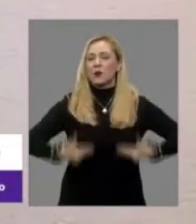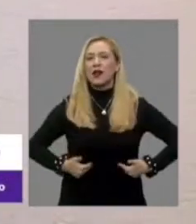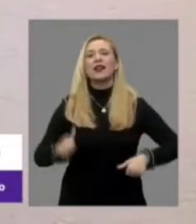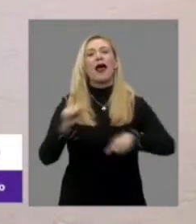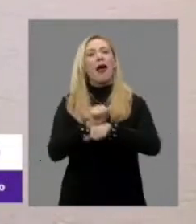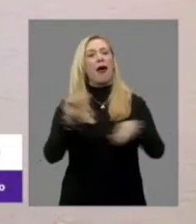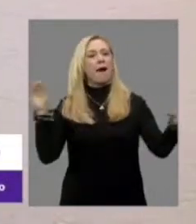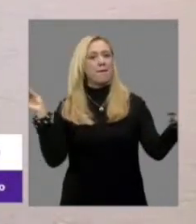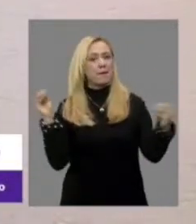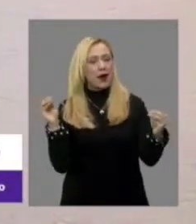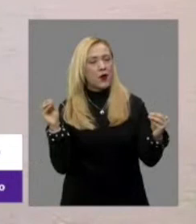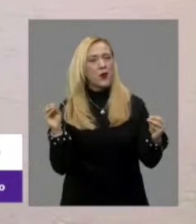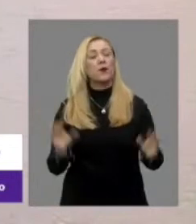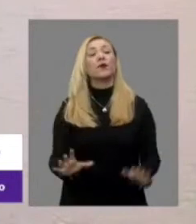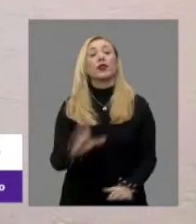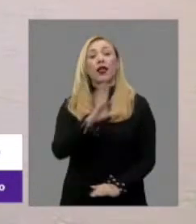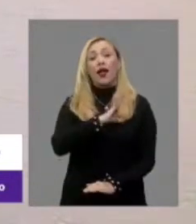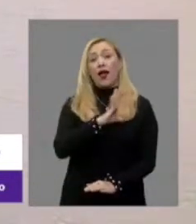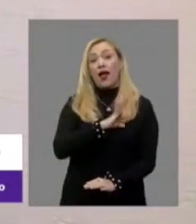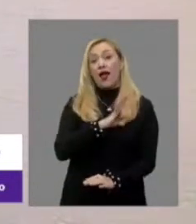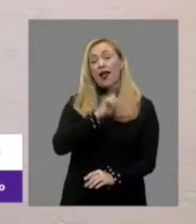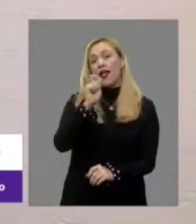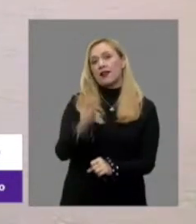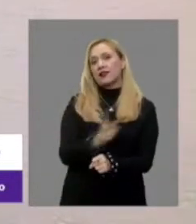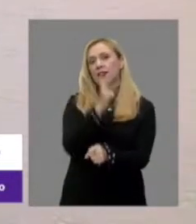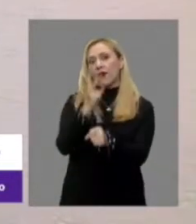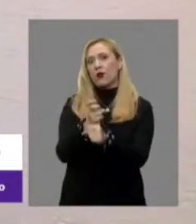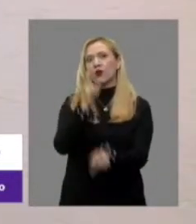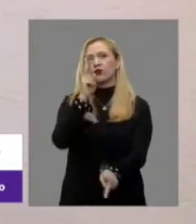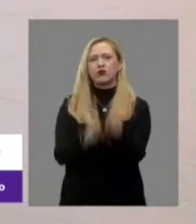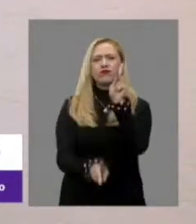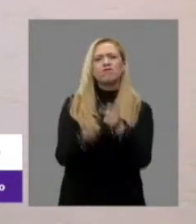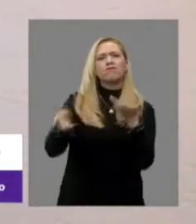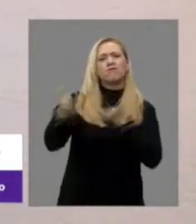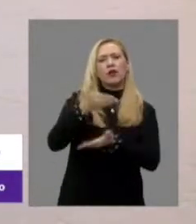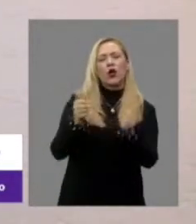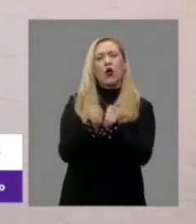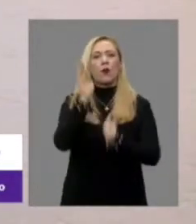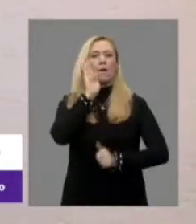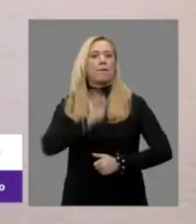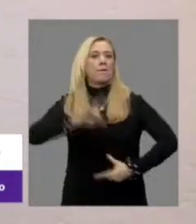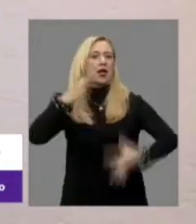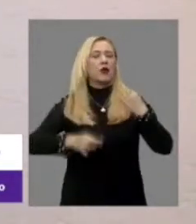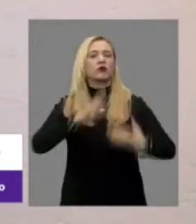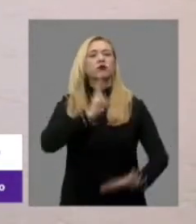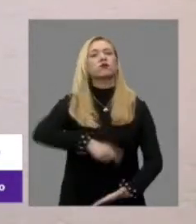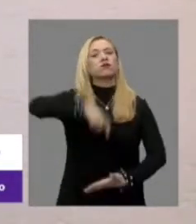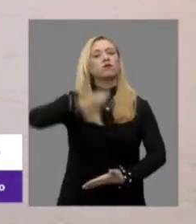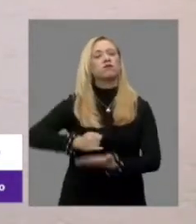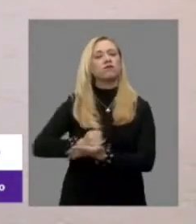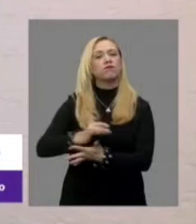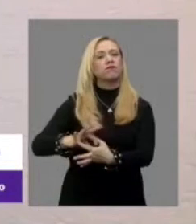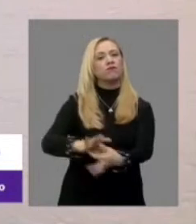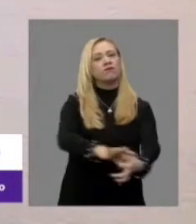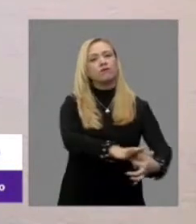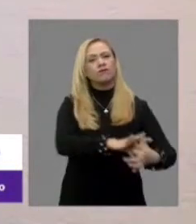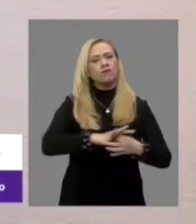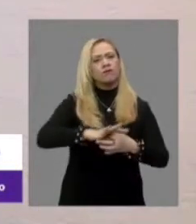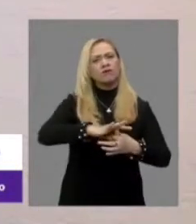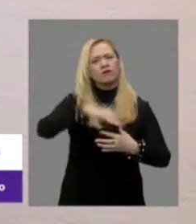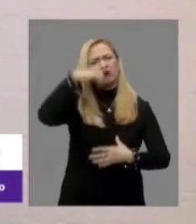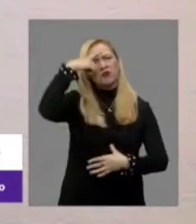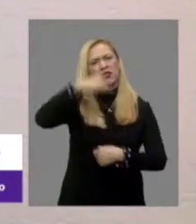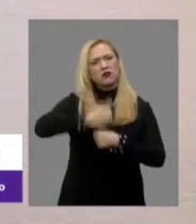tarde tenemos un segundo conversatorio con ministros sobre la jurisprudencia de la Suprema Corte durante la décima época.